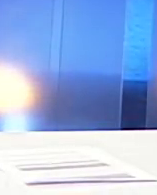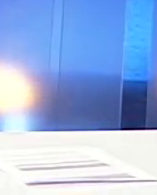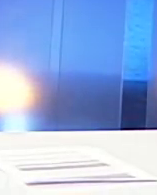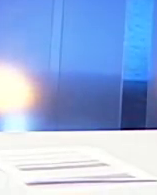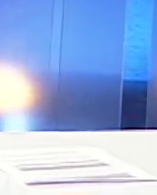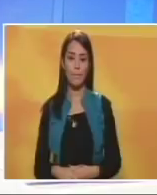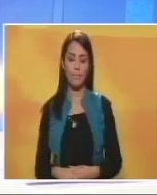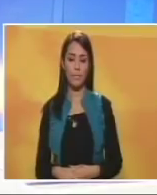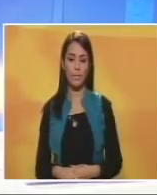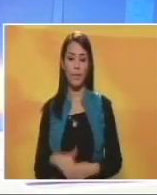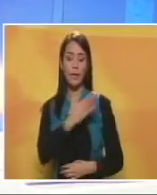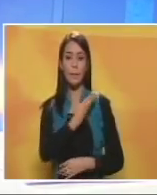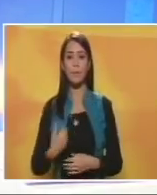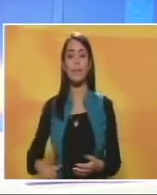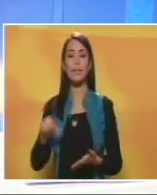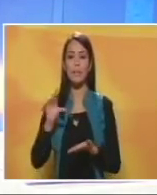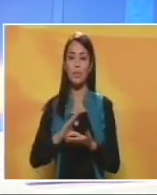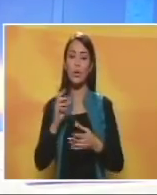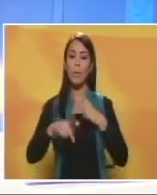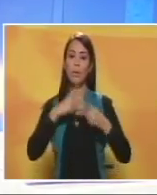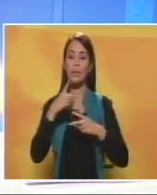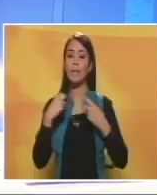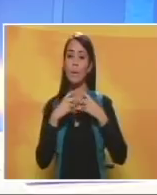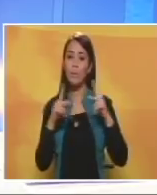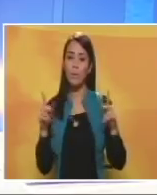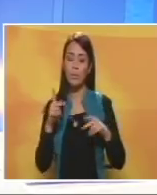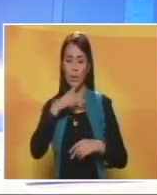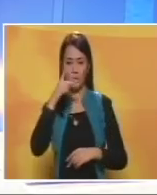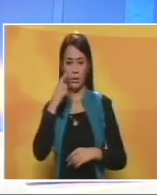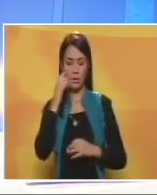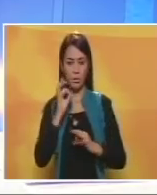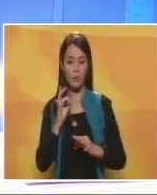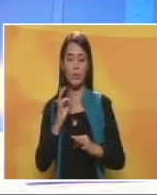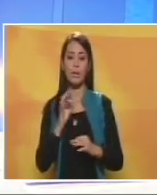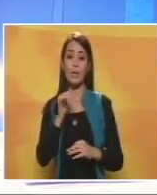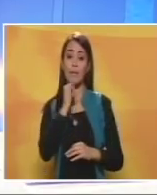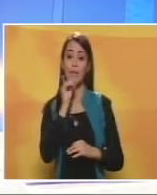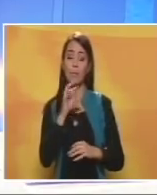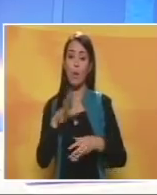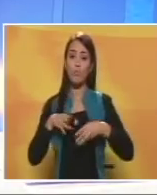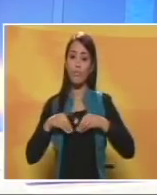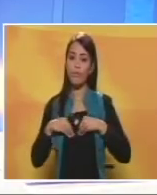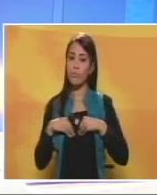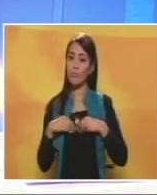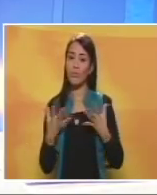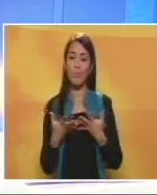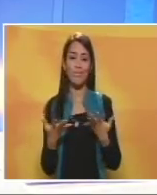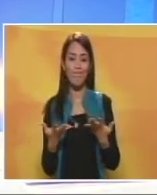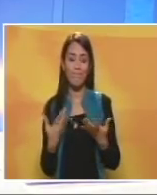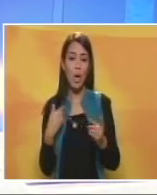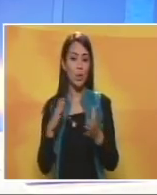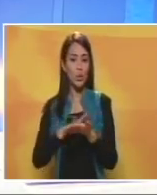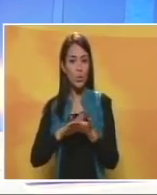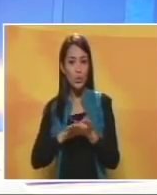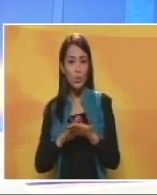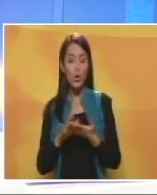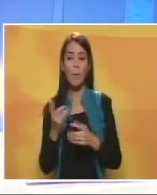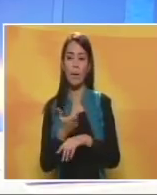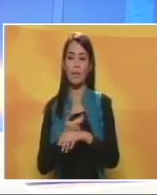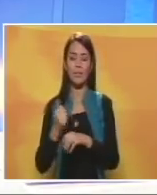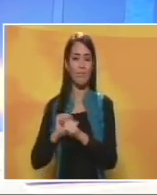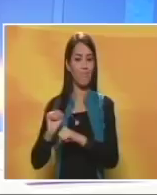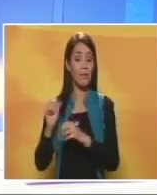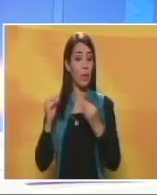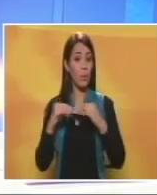El presidente del Centro de Políticas Públicas IFEDEC, Eduardo Fernández, aseguró que la abstención no es una opción para quienes adversan al gobierno